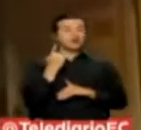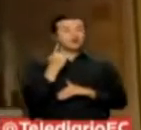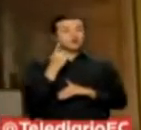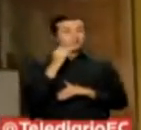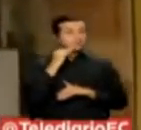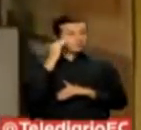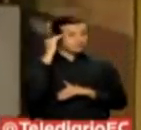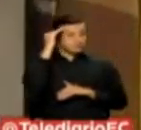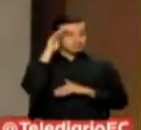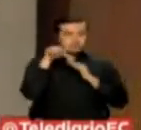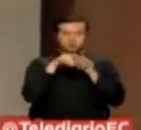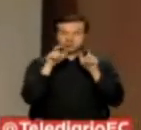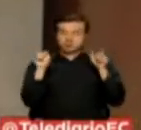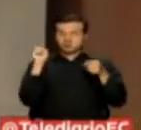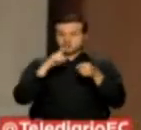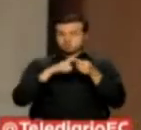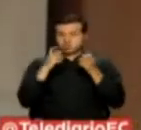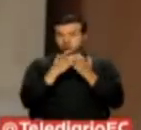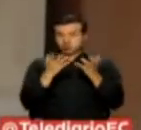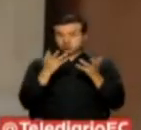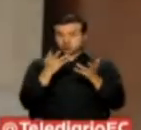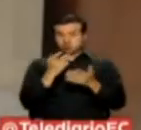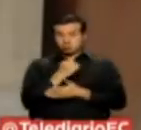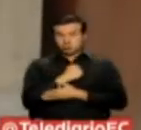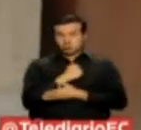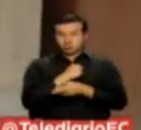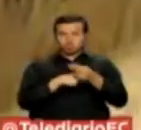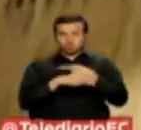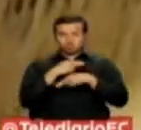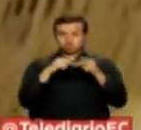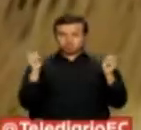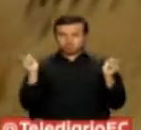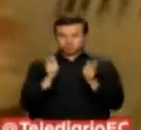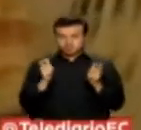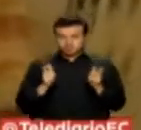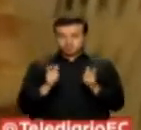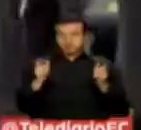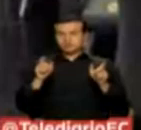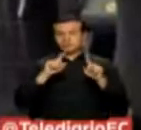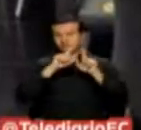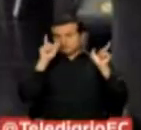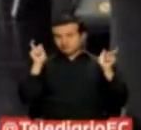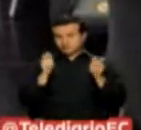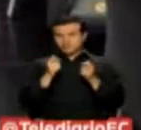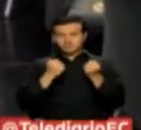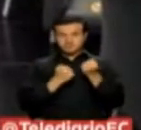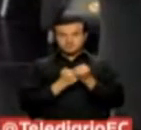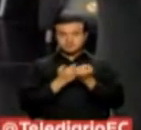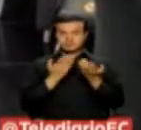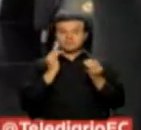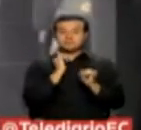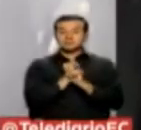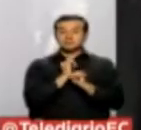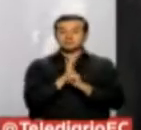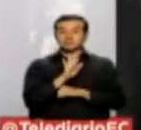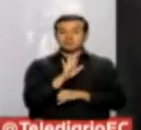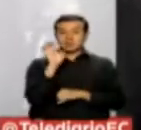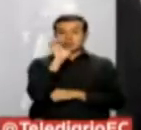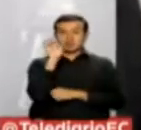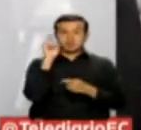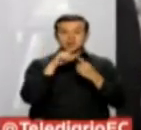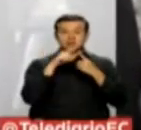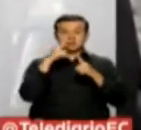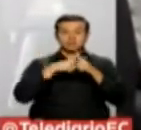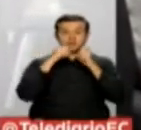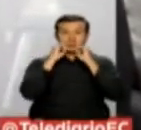edad y para todos los afiliados que buscan emprender micro, pequeñas y medianas empresas. Según cifras de la institución, entre enero y septiembre